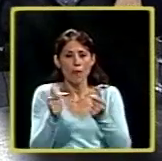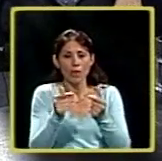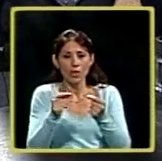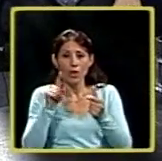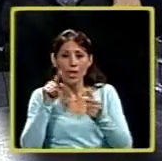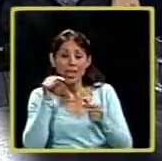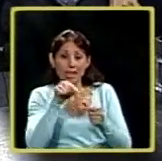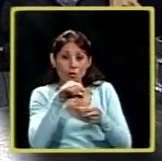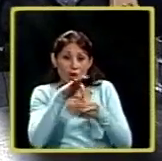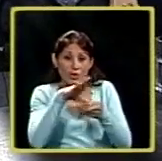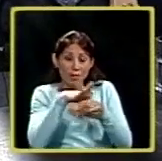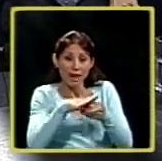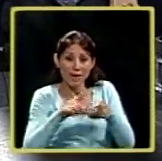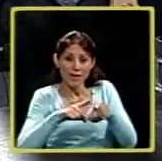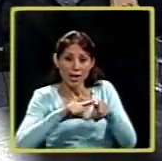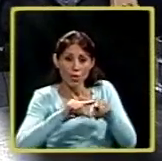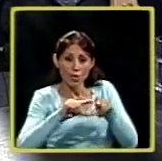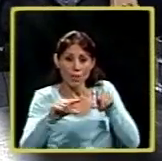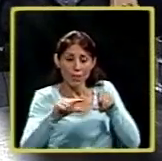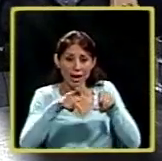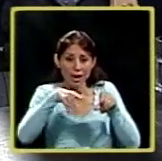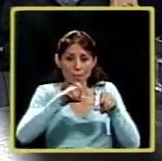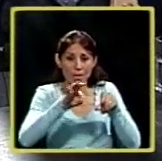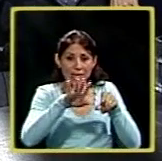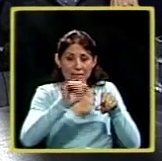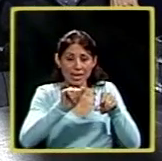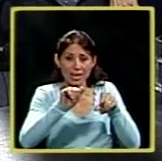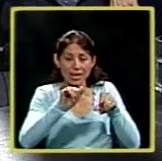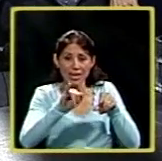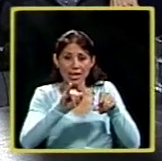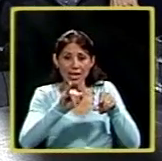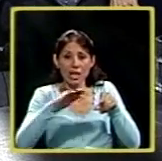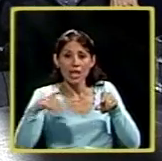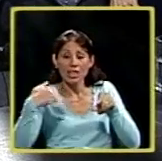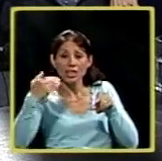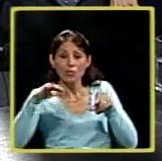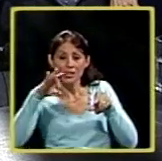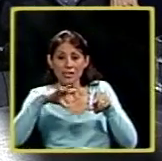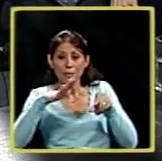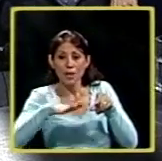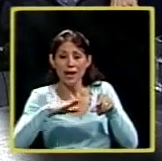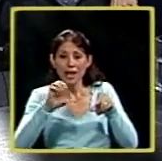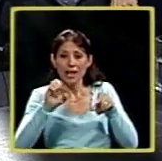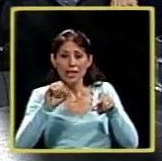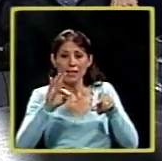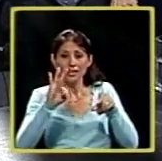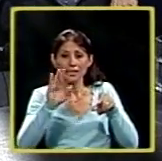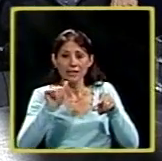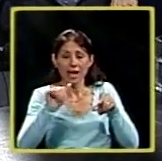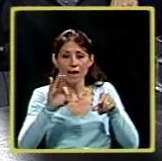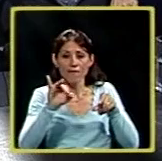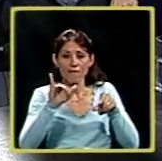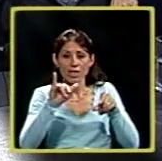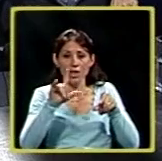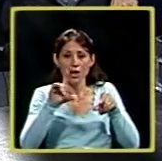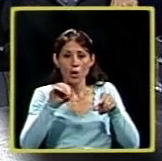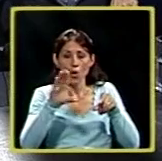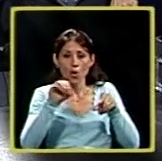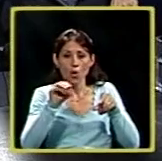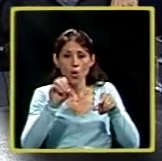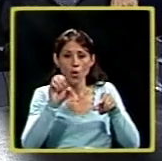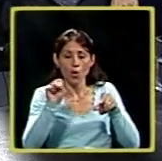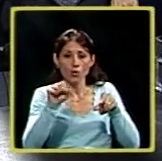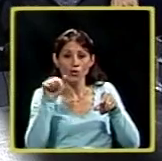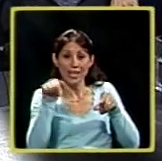Petri, y después sembraba estafilococos, los estafilococos responsables principales de